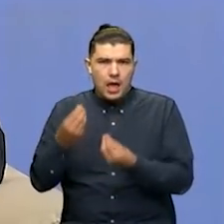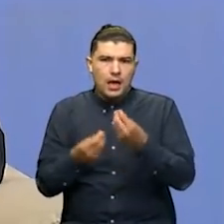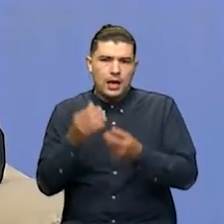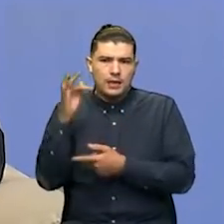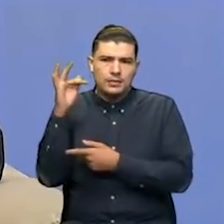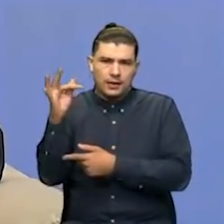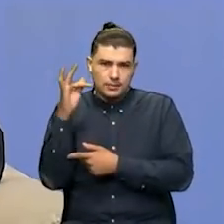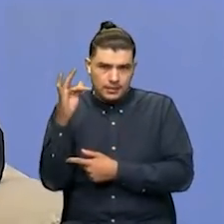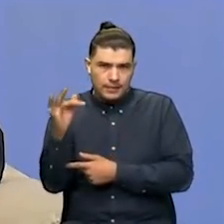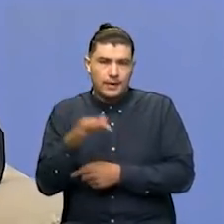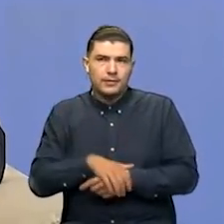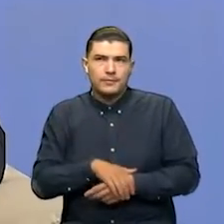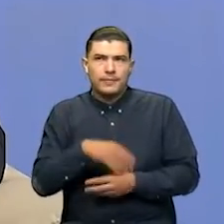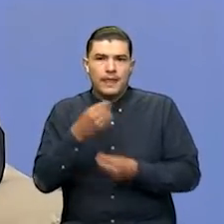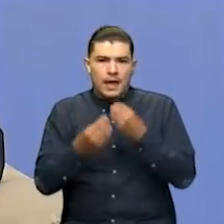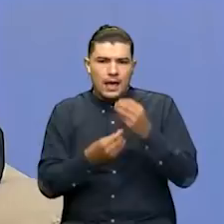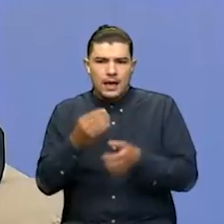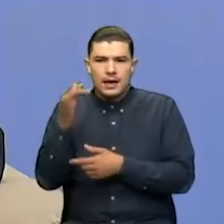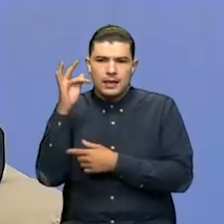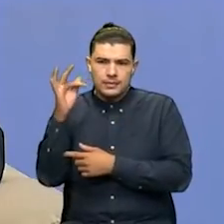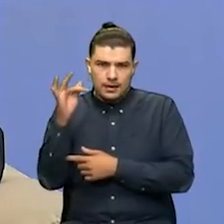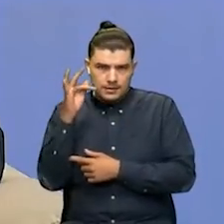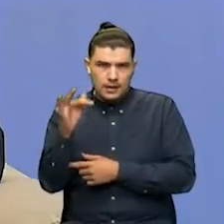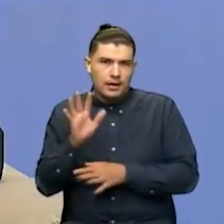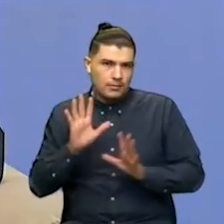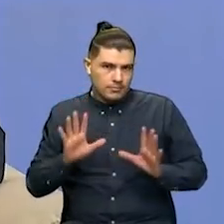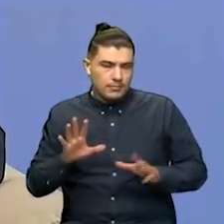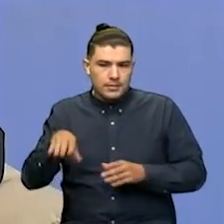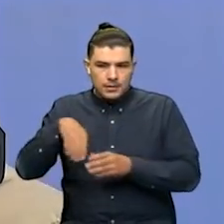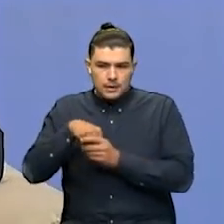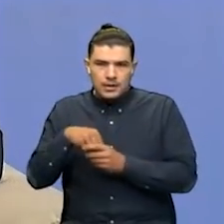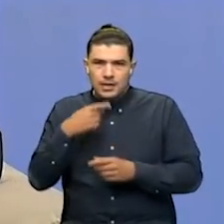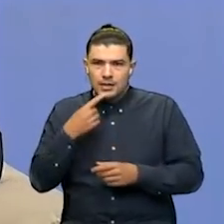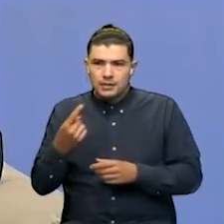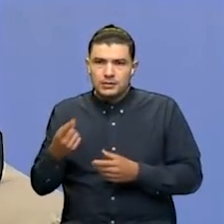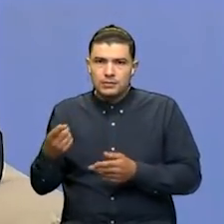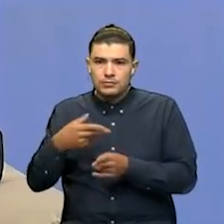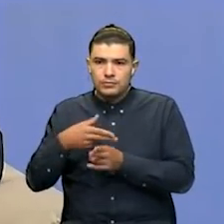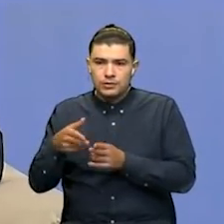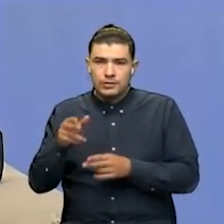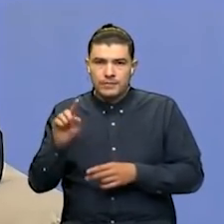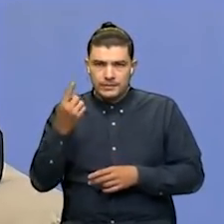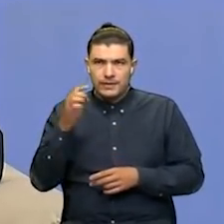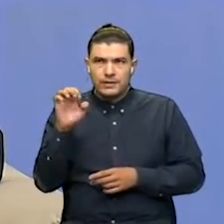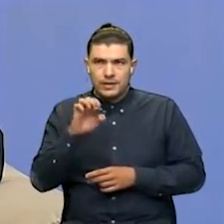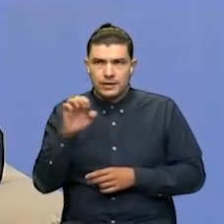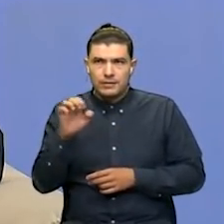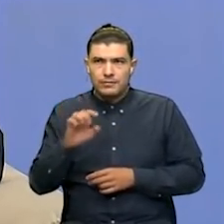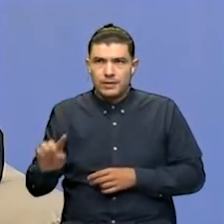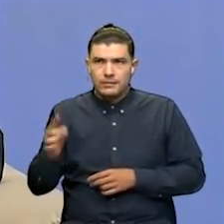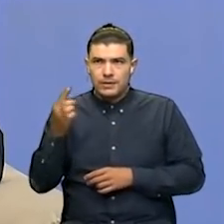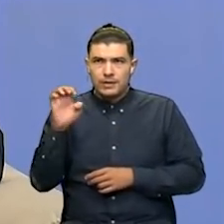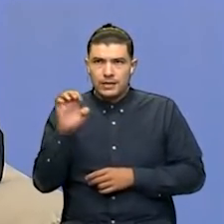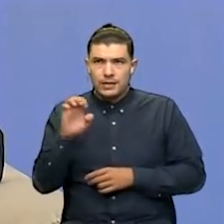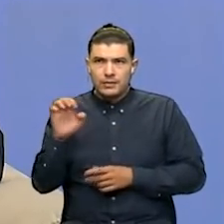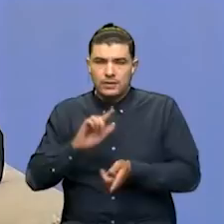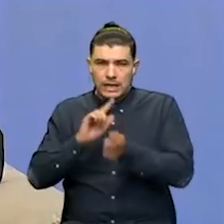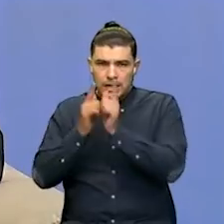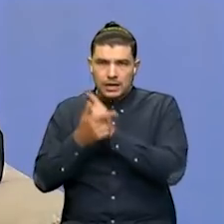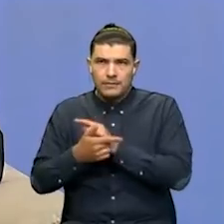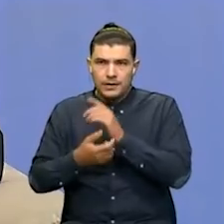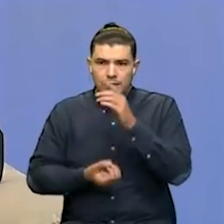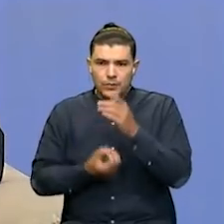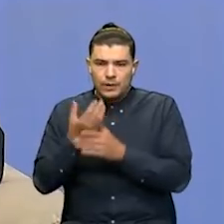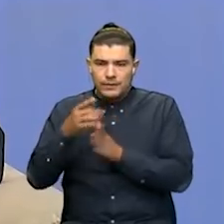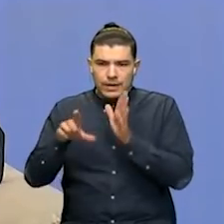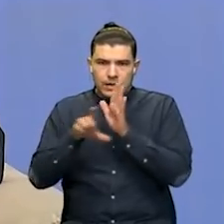testamento. En el testamento y coloca que nuevamente ahorita a partir del 1 de enero, recuerden, con la nueva ley